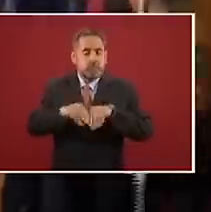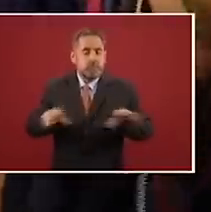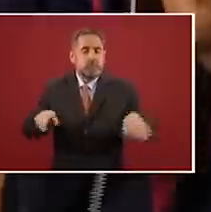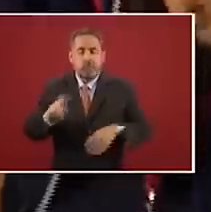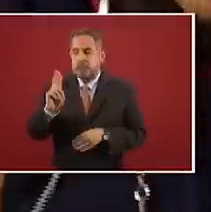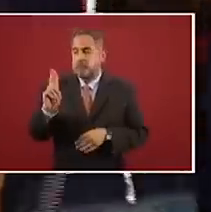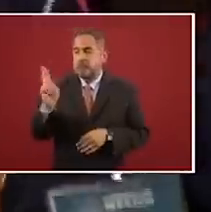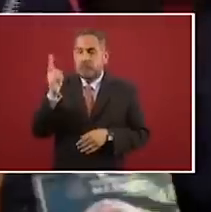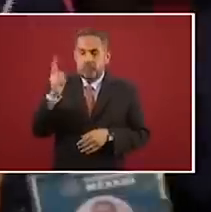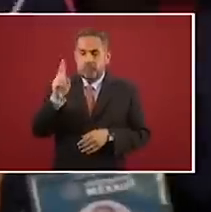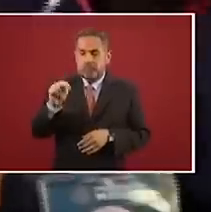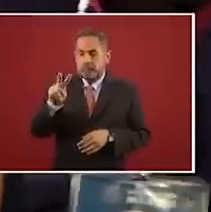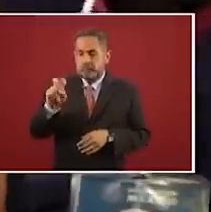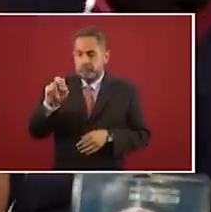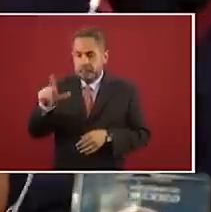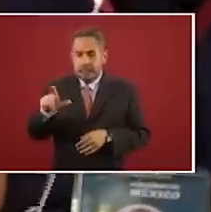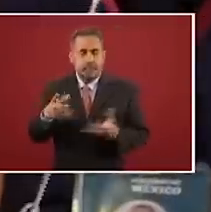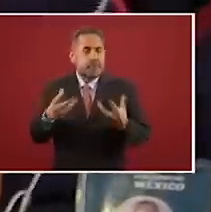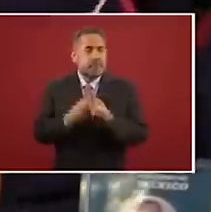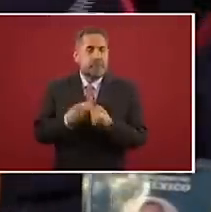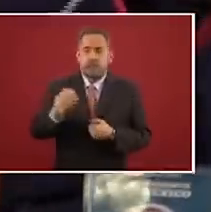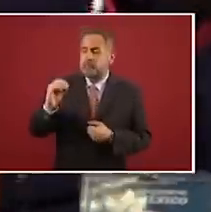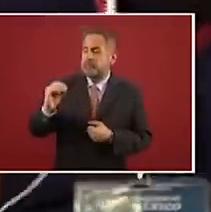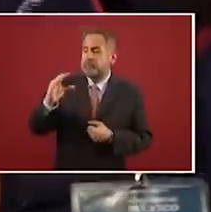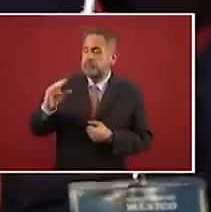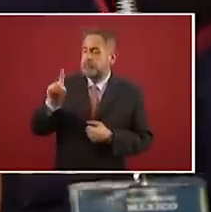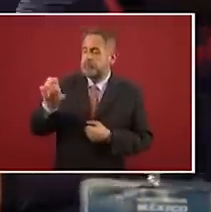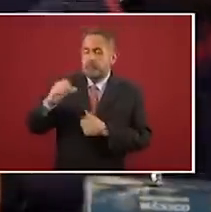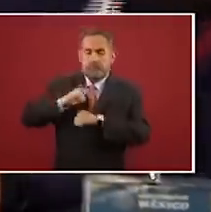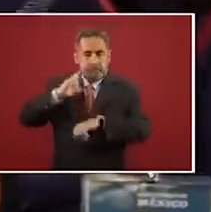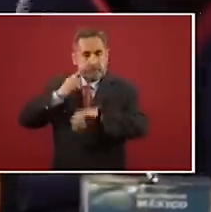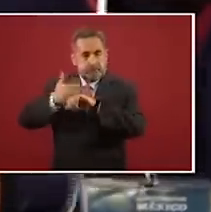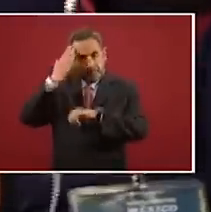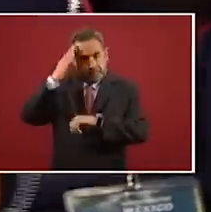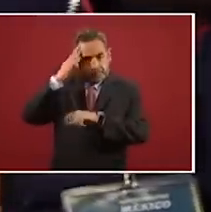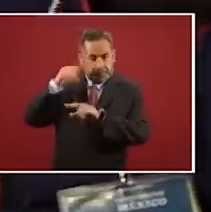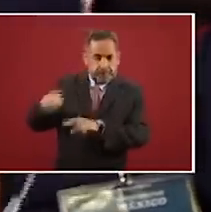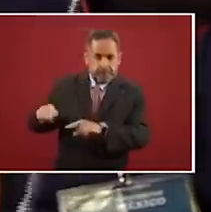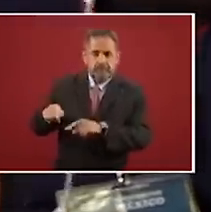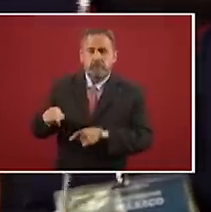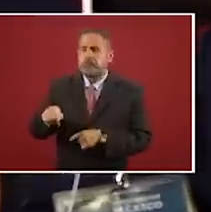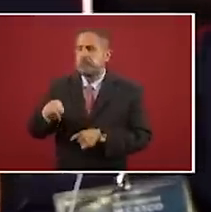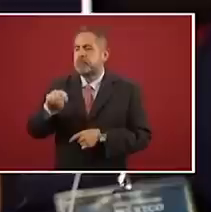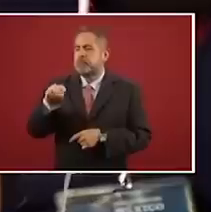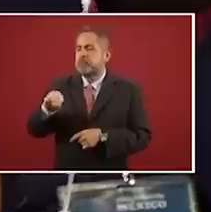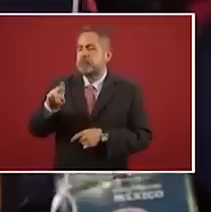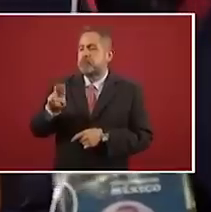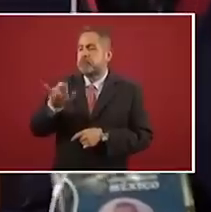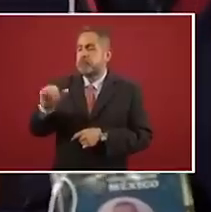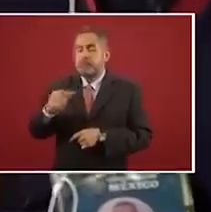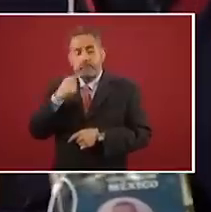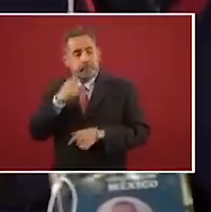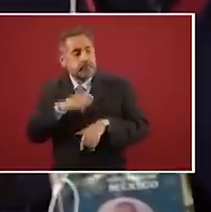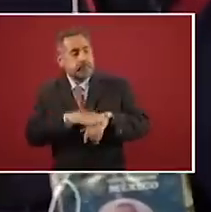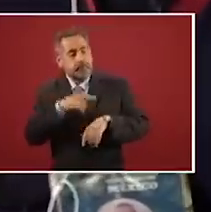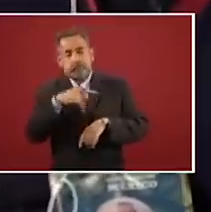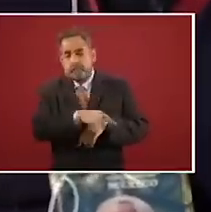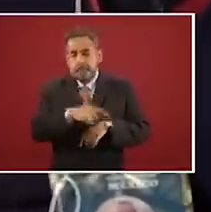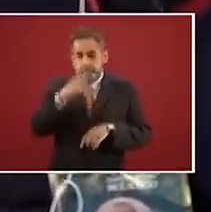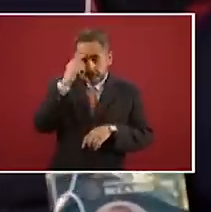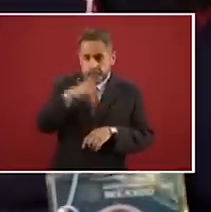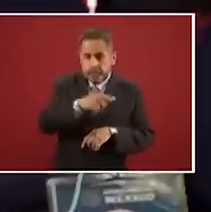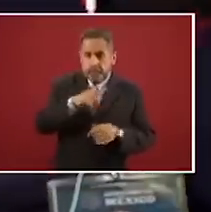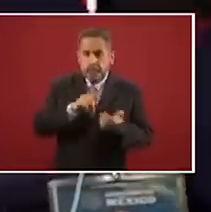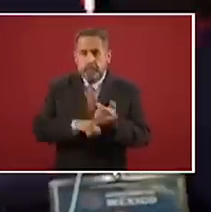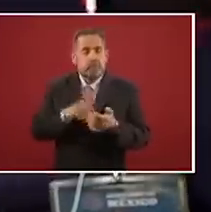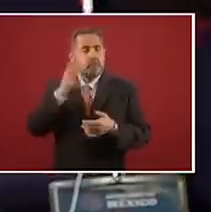el secretario general de la OCDE, José Ángel Gurría, quien está diciendo que el reto principal económico para su gobierno es que haya